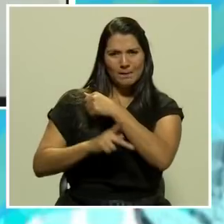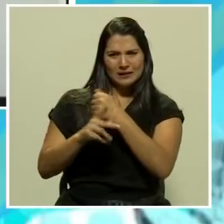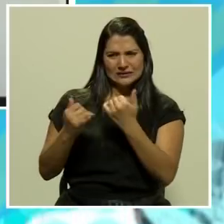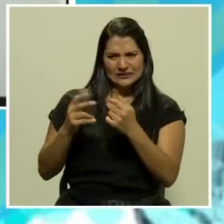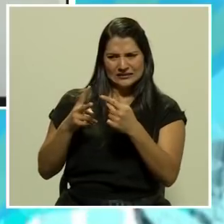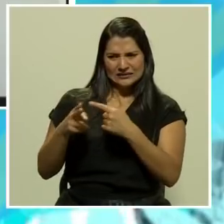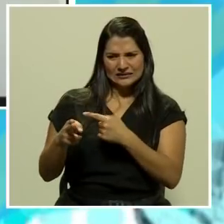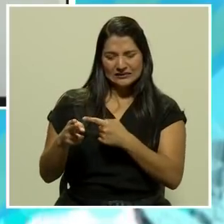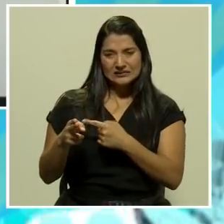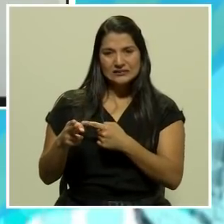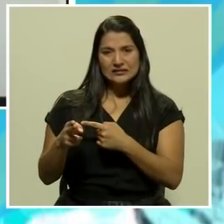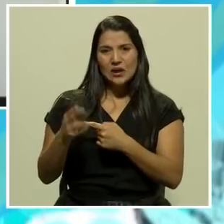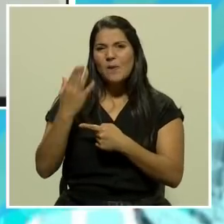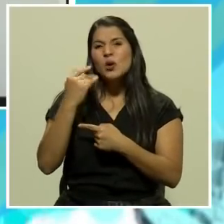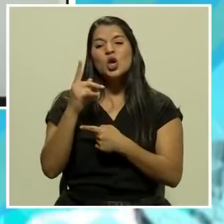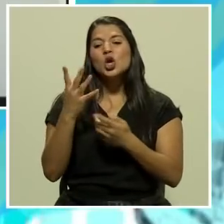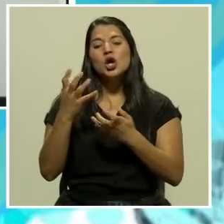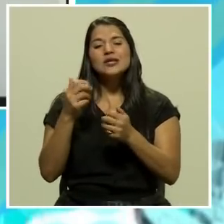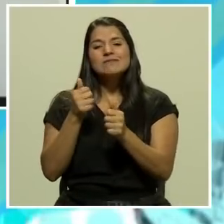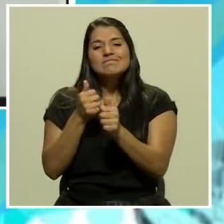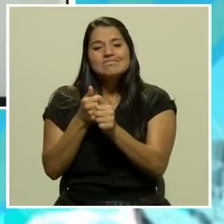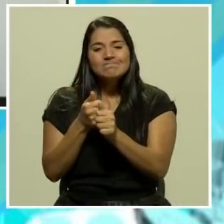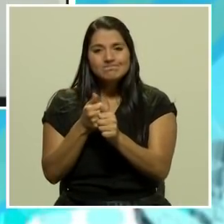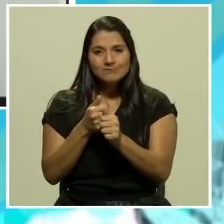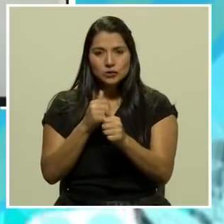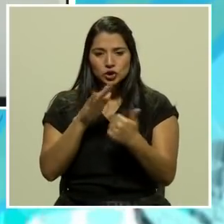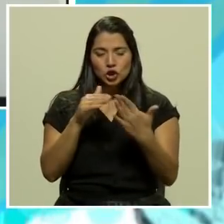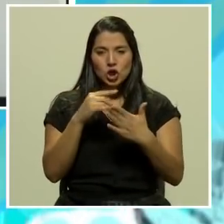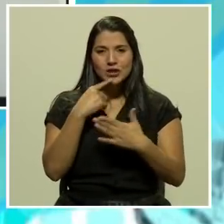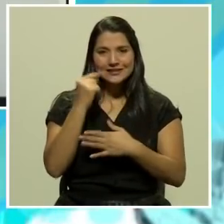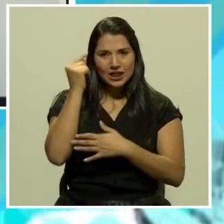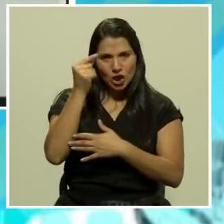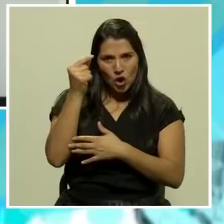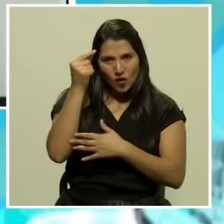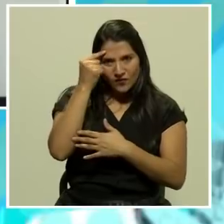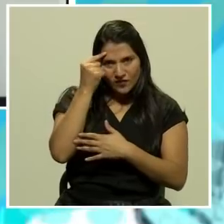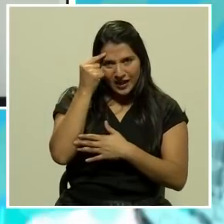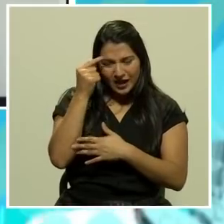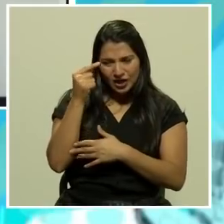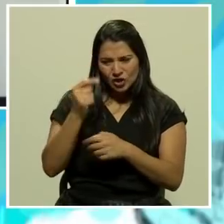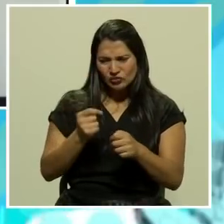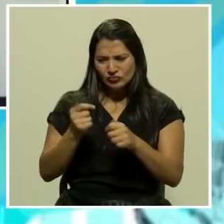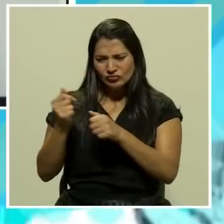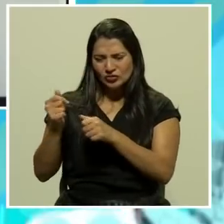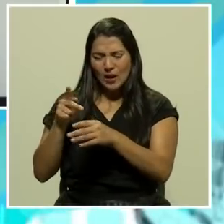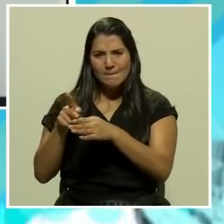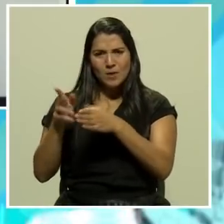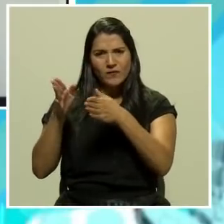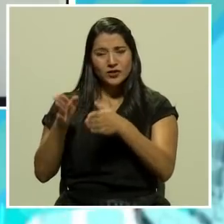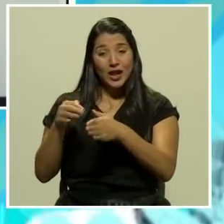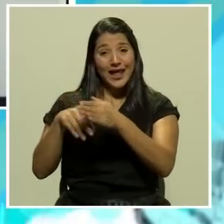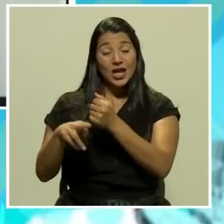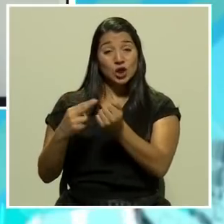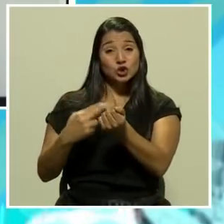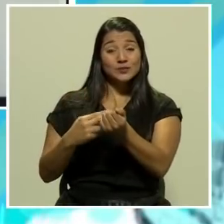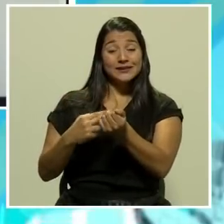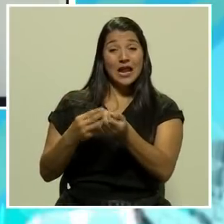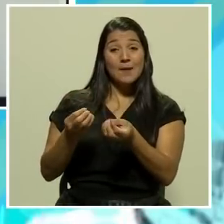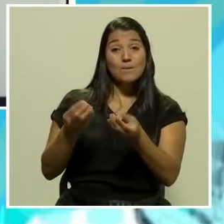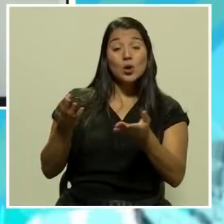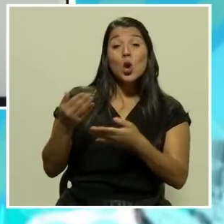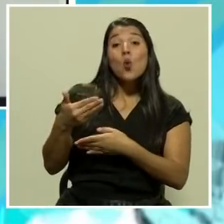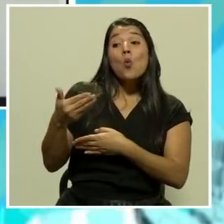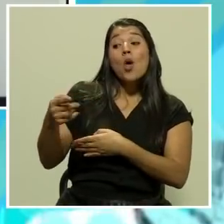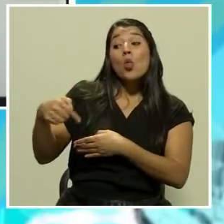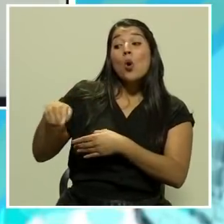Un país que expulsa a sus profesionales de los hospitales públicos cuando